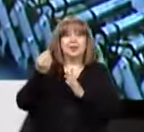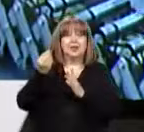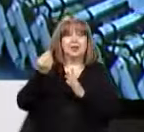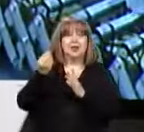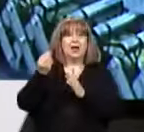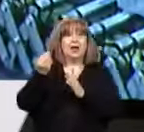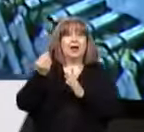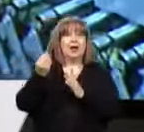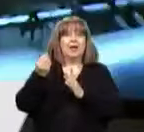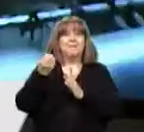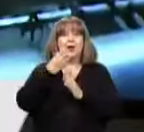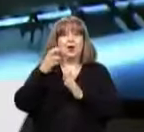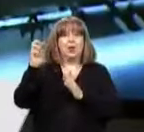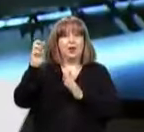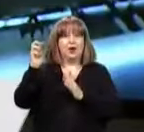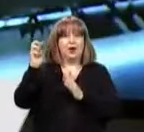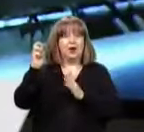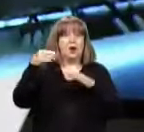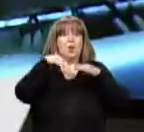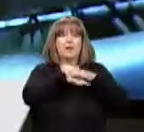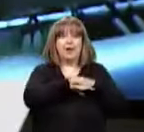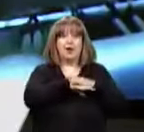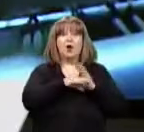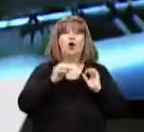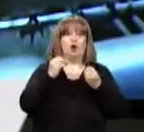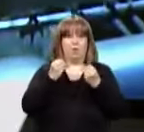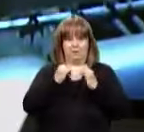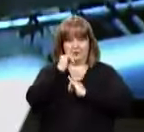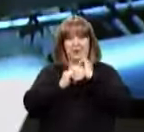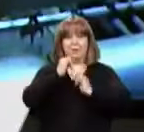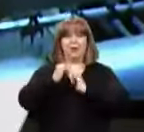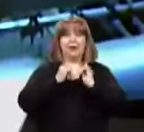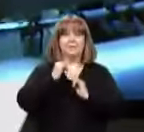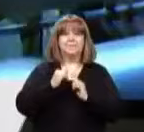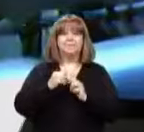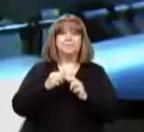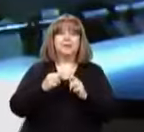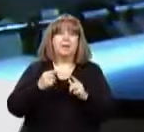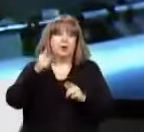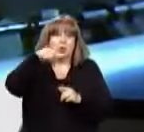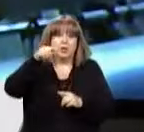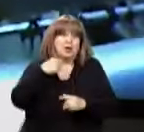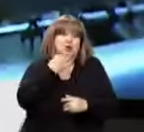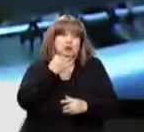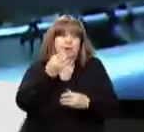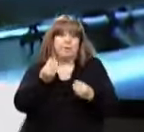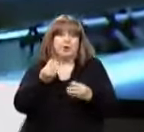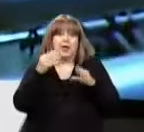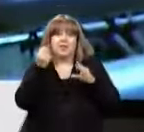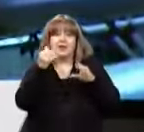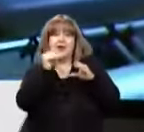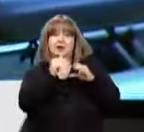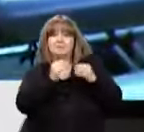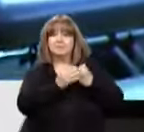ventajosas que guardar los dólares entonces es por donde vamos a tratar de ir de guiar de la persona que no tiene idea y que tiene unos ahorros